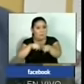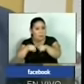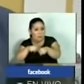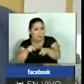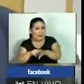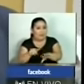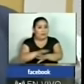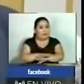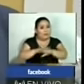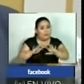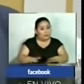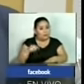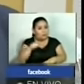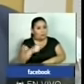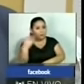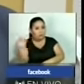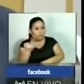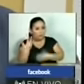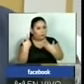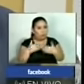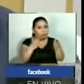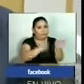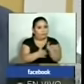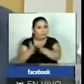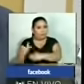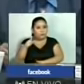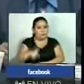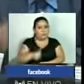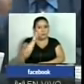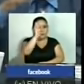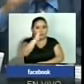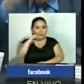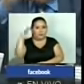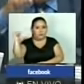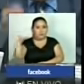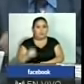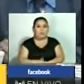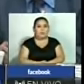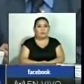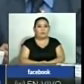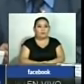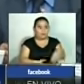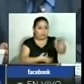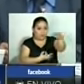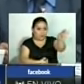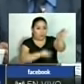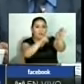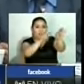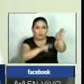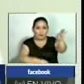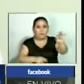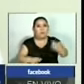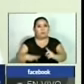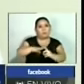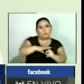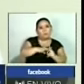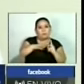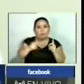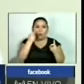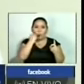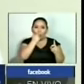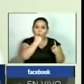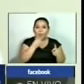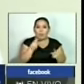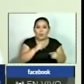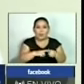el funcionario, es necesario poner orden en el país en ese sentido. El dictamen para quitarle el fuero recibió los votos